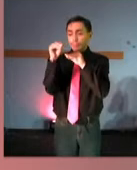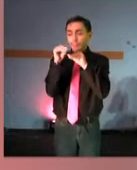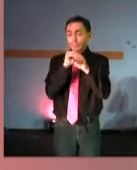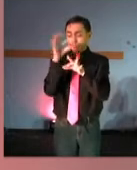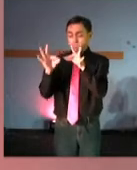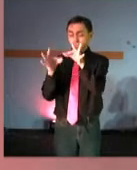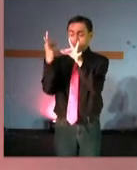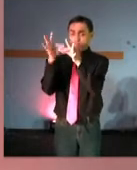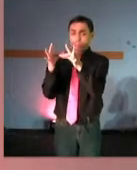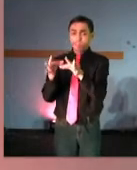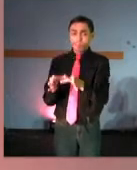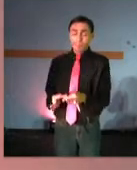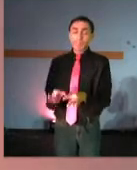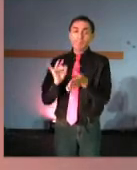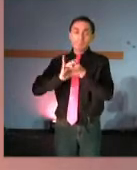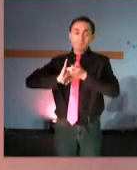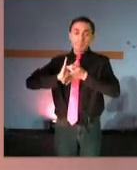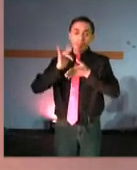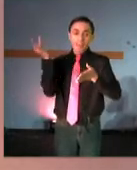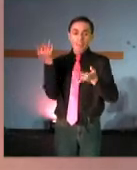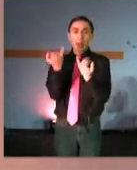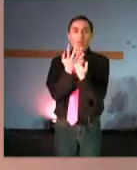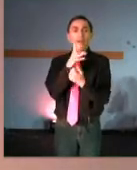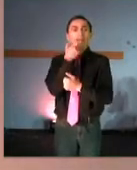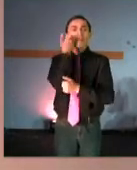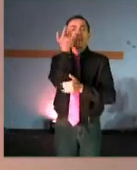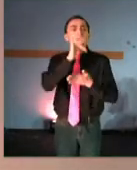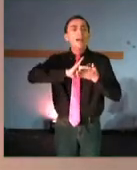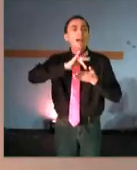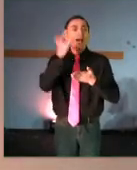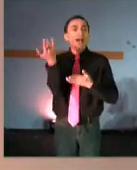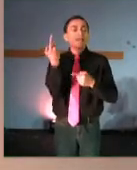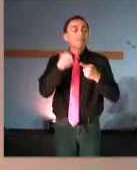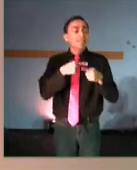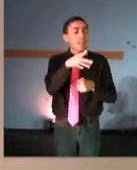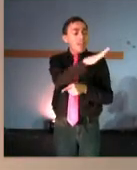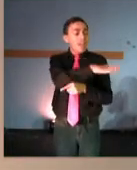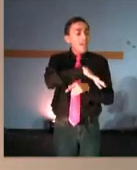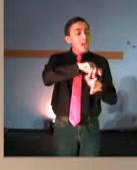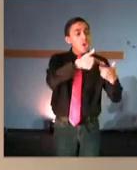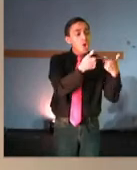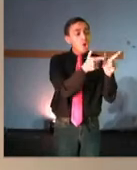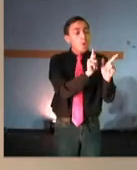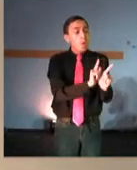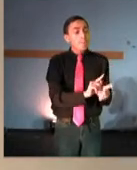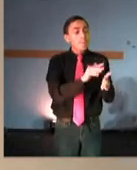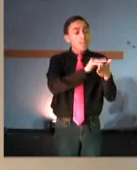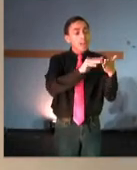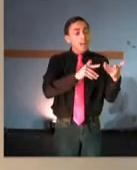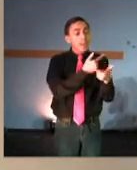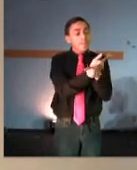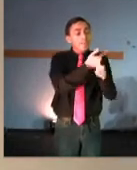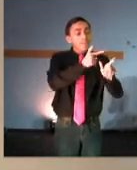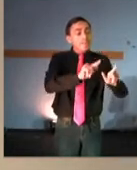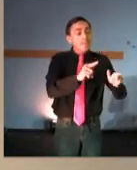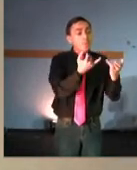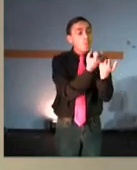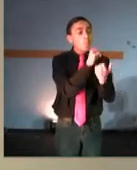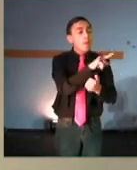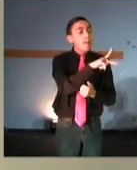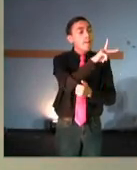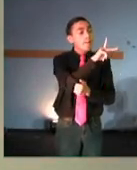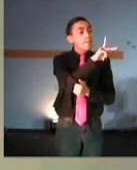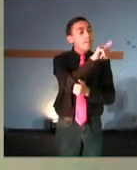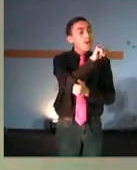Quiero agradecer a Para Leer en Libertad y en particular a Paloma Sáiz Tejero, también a